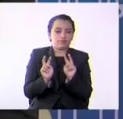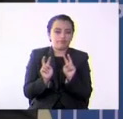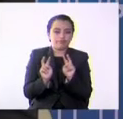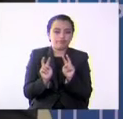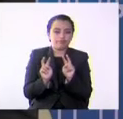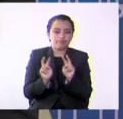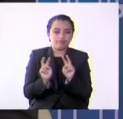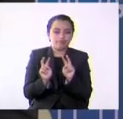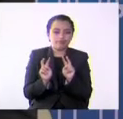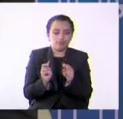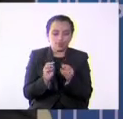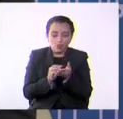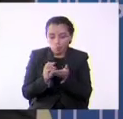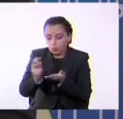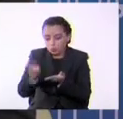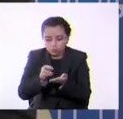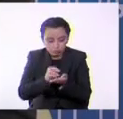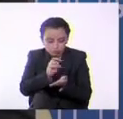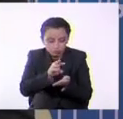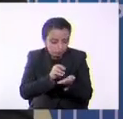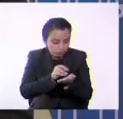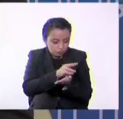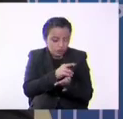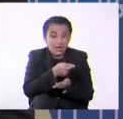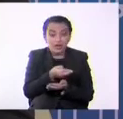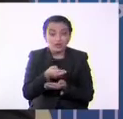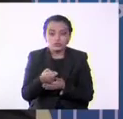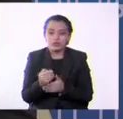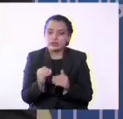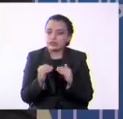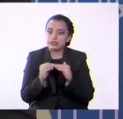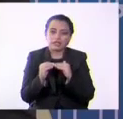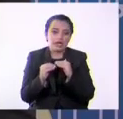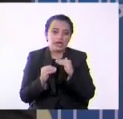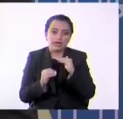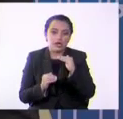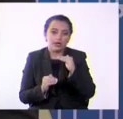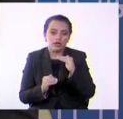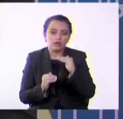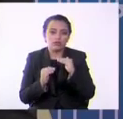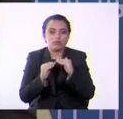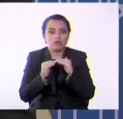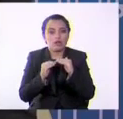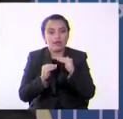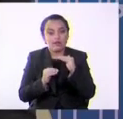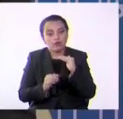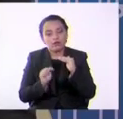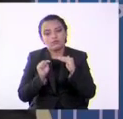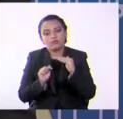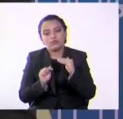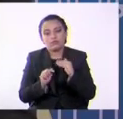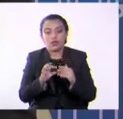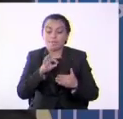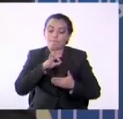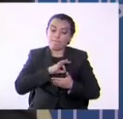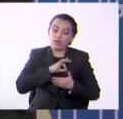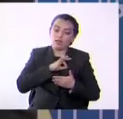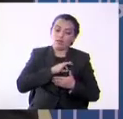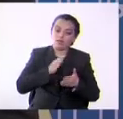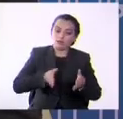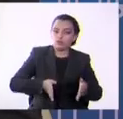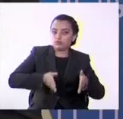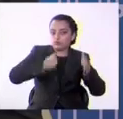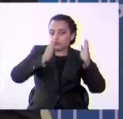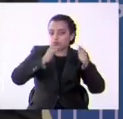la repartición de los recursos es desigual, es decir, no se da el mismo beneficio para las empresas que para